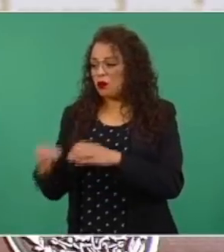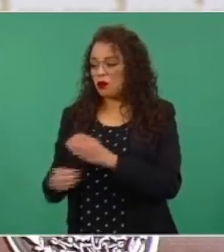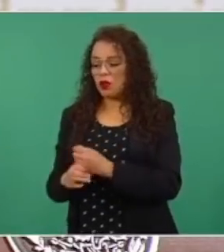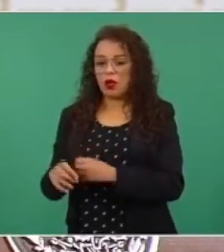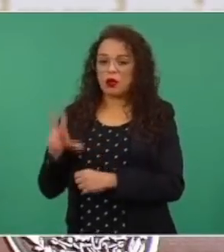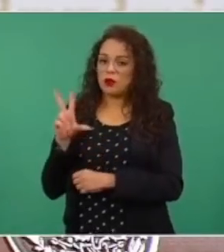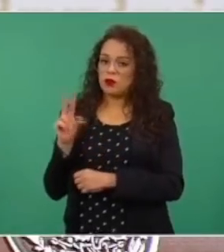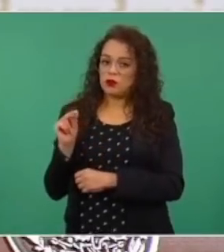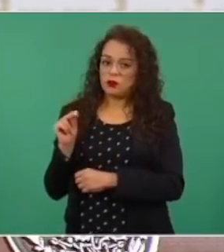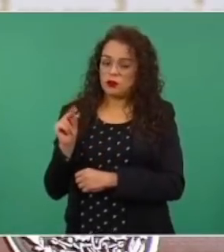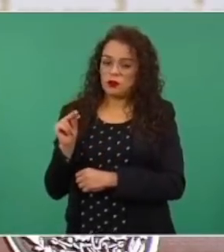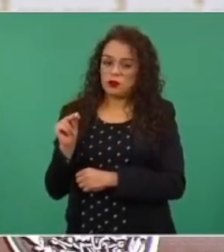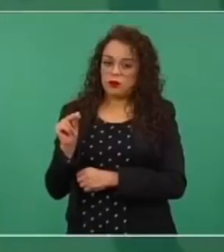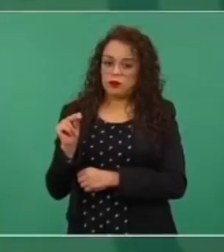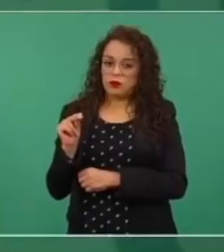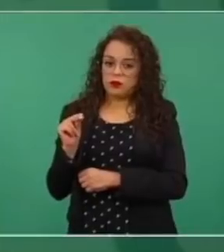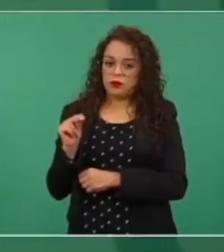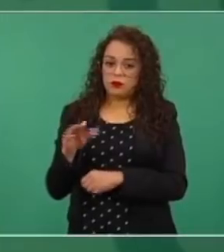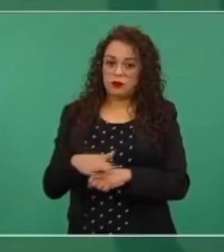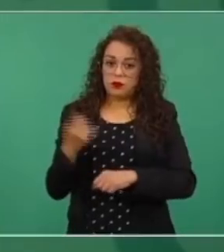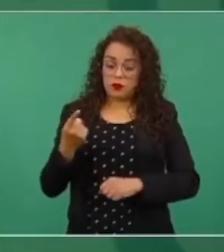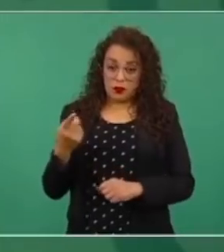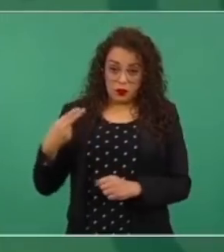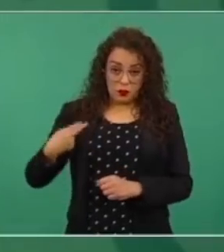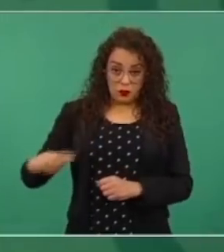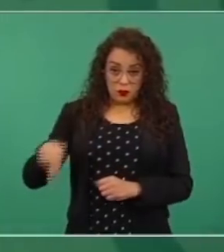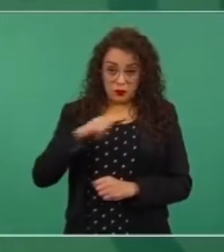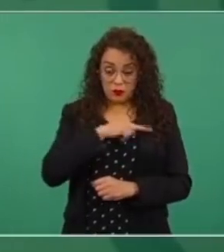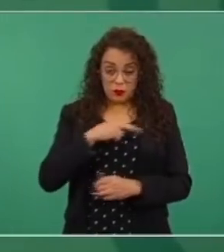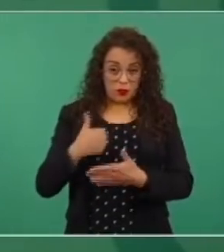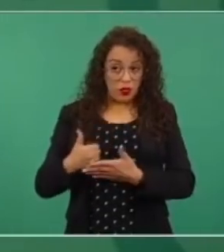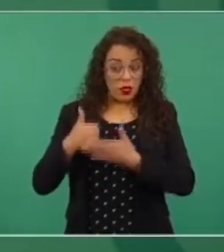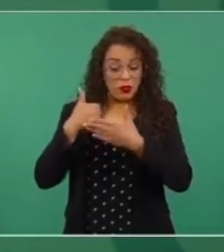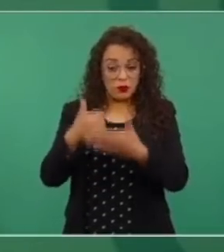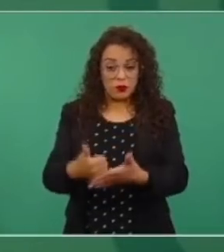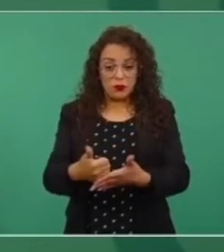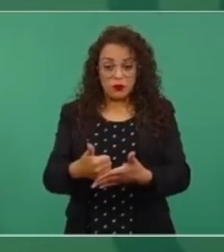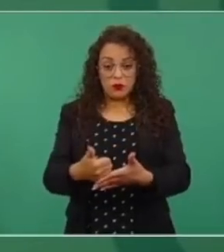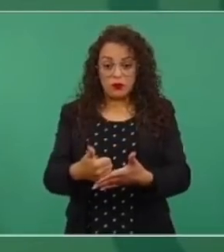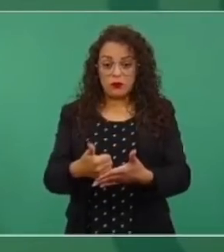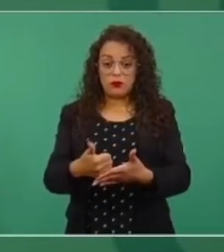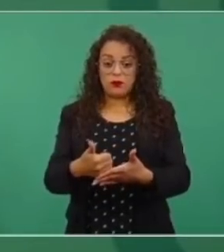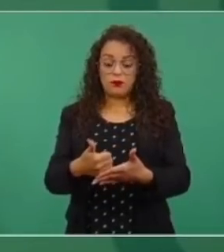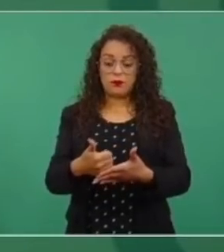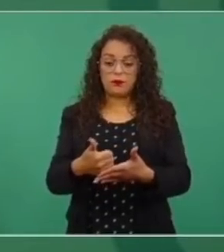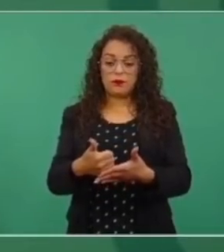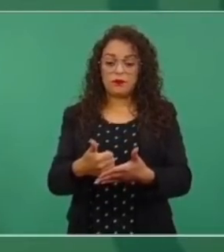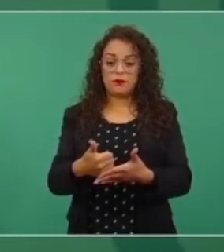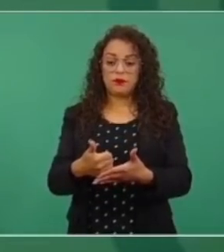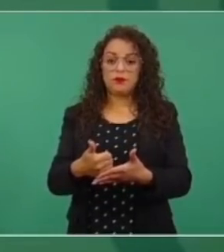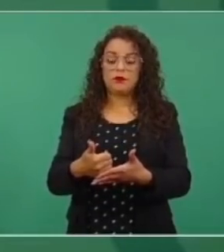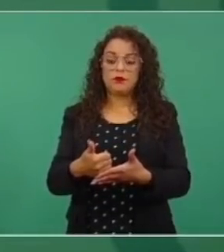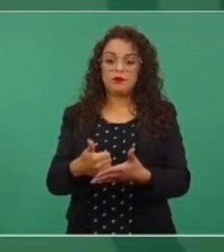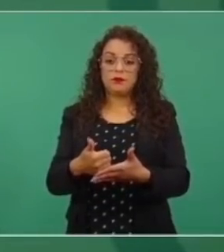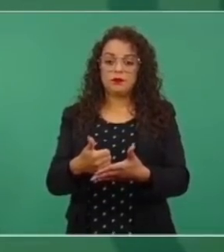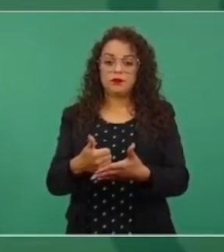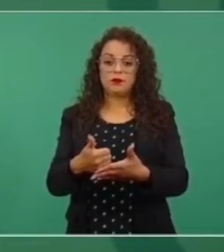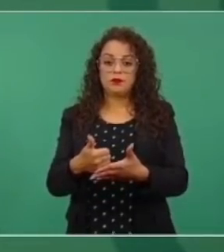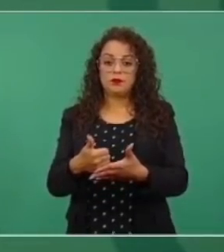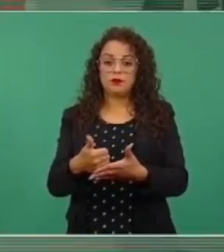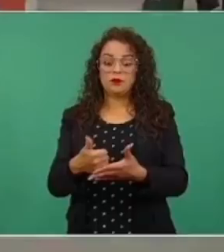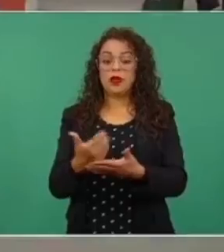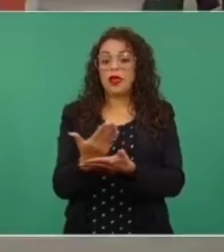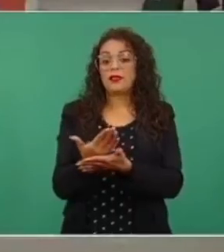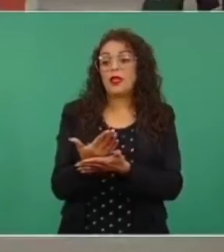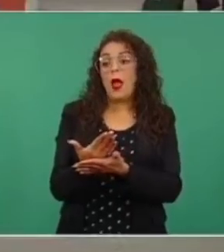porque lo nuestro, la ayuda es adicional. Claro.